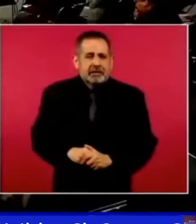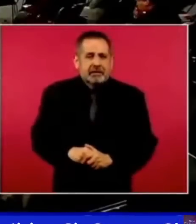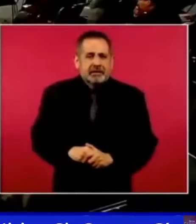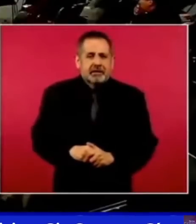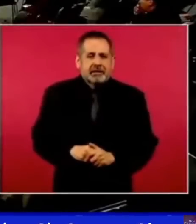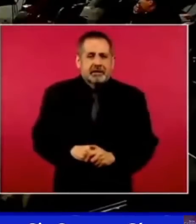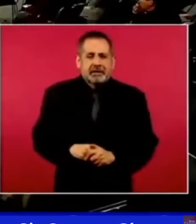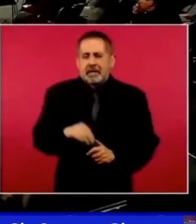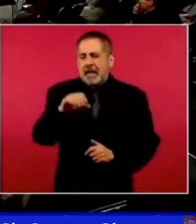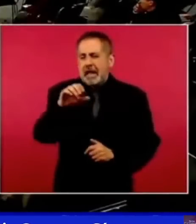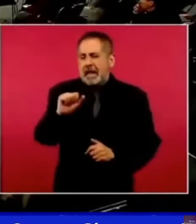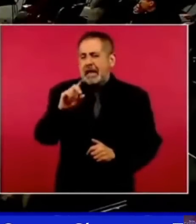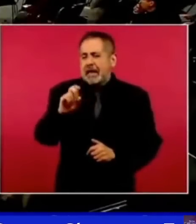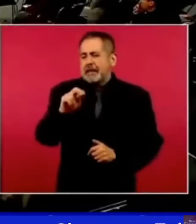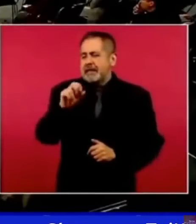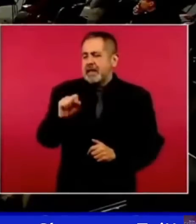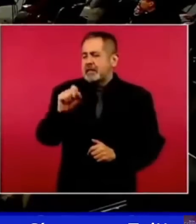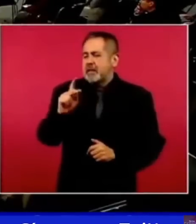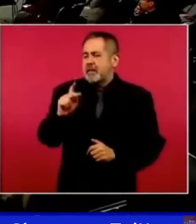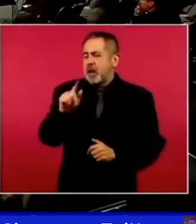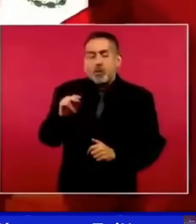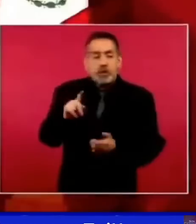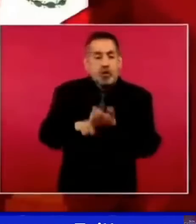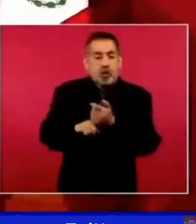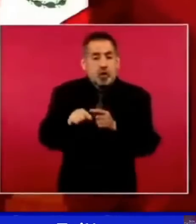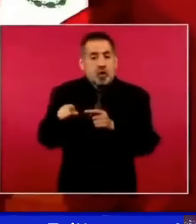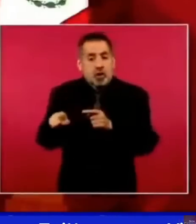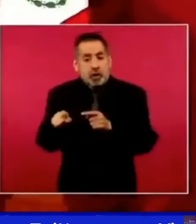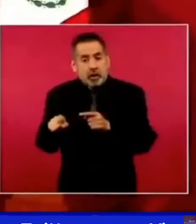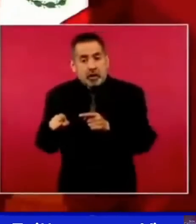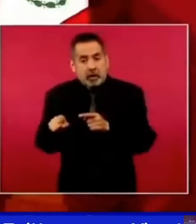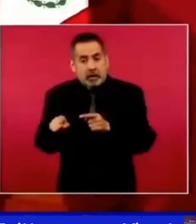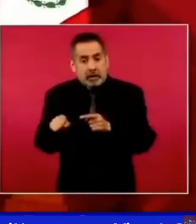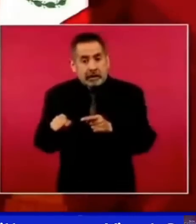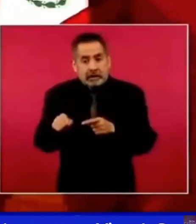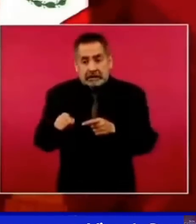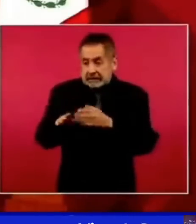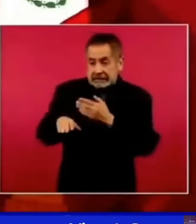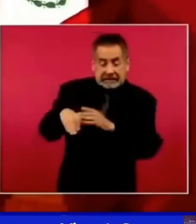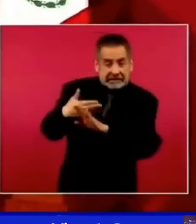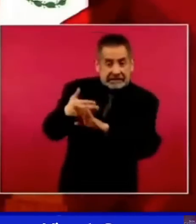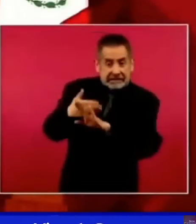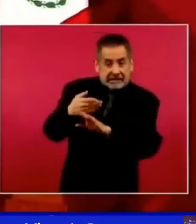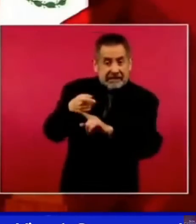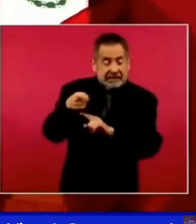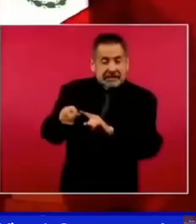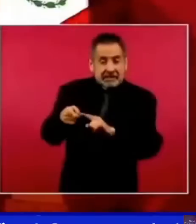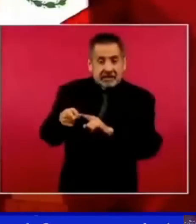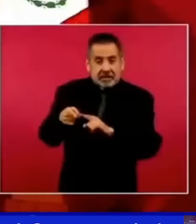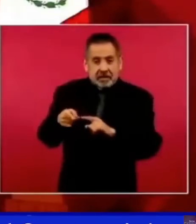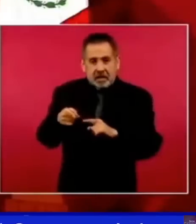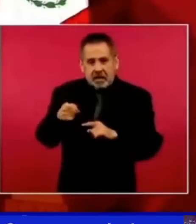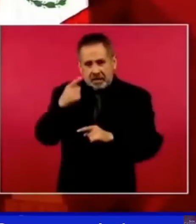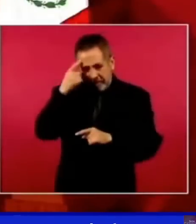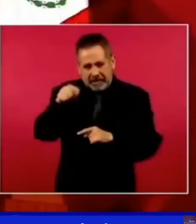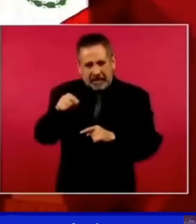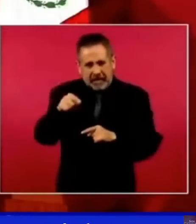Cárdenas Palomino, que incluso le están pegando ahí en el reportaje, lo están golpeando.